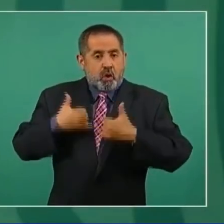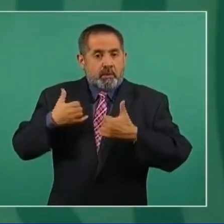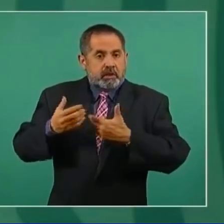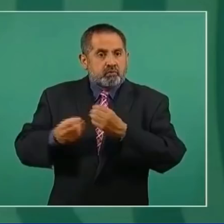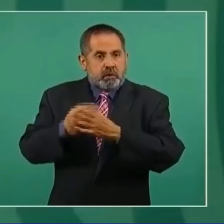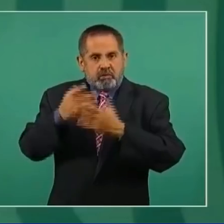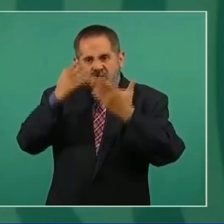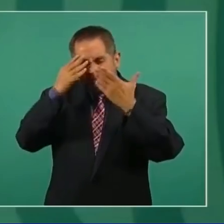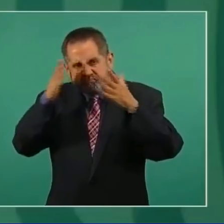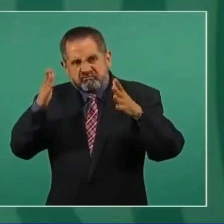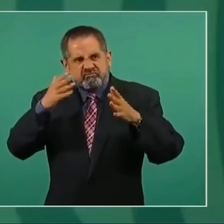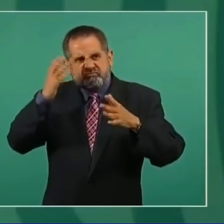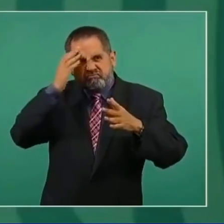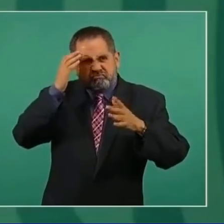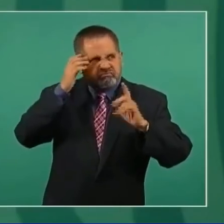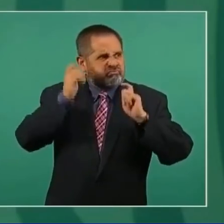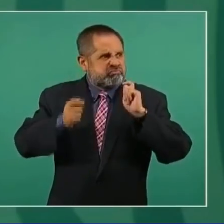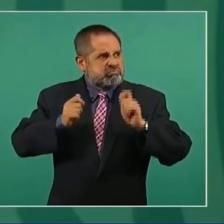gente nueva,